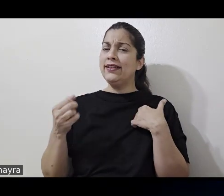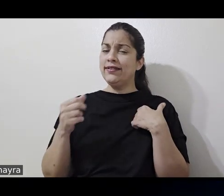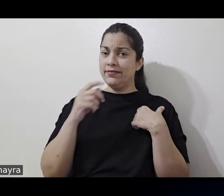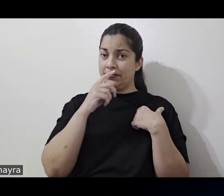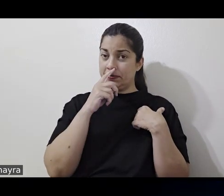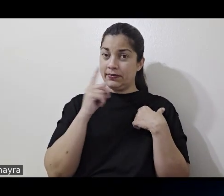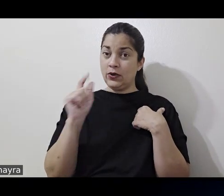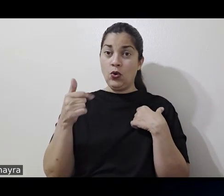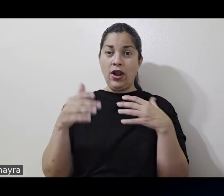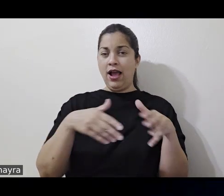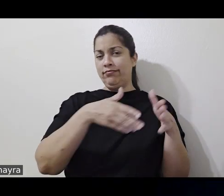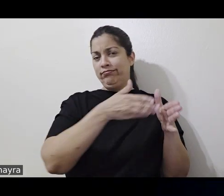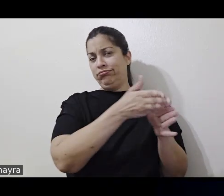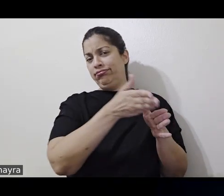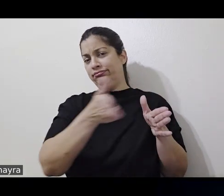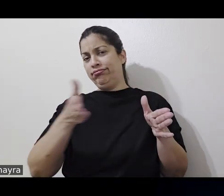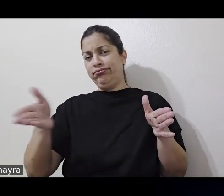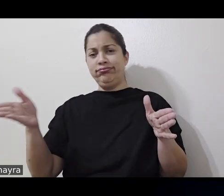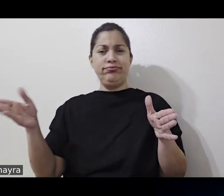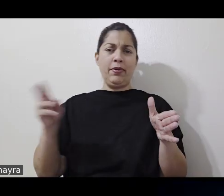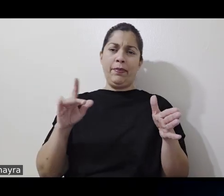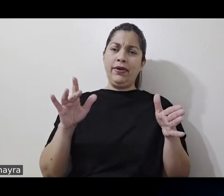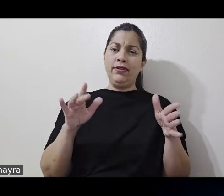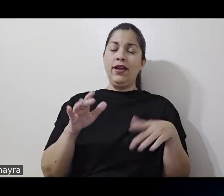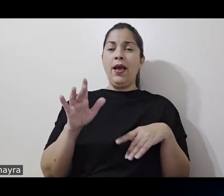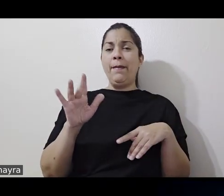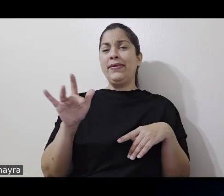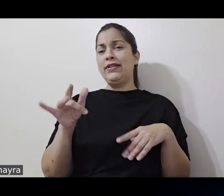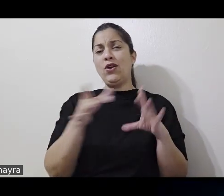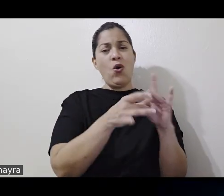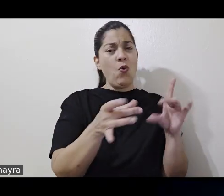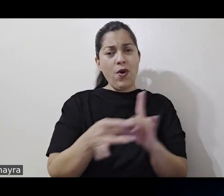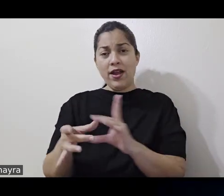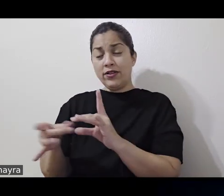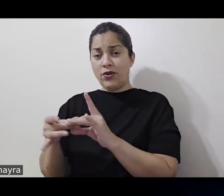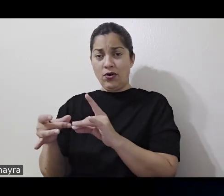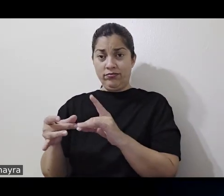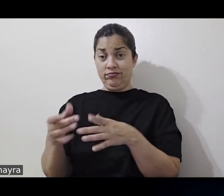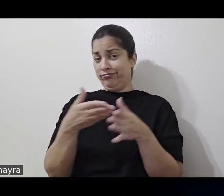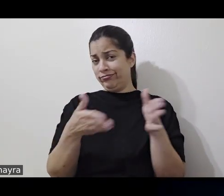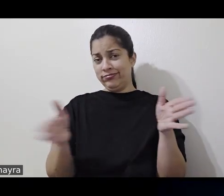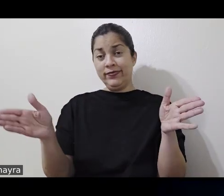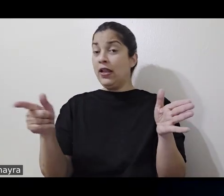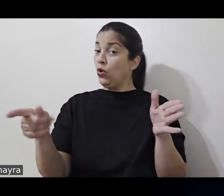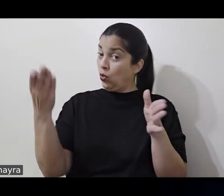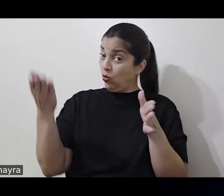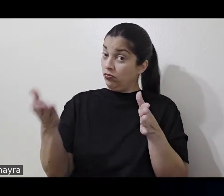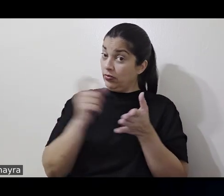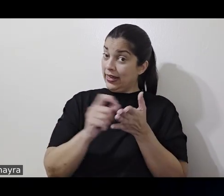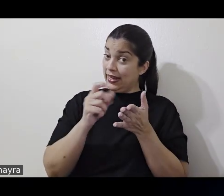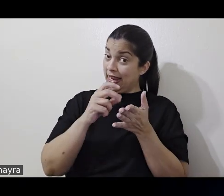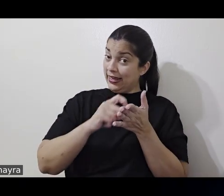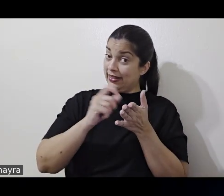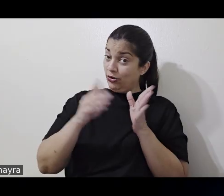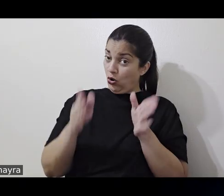una paleta amplia de 25 cuentos. Y al tú ser un escritor que